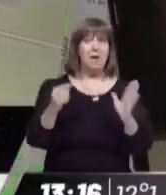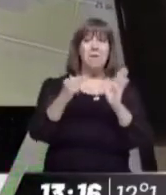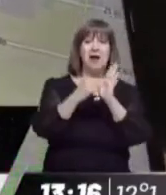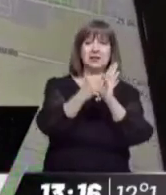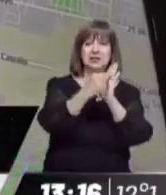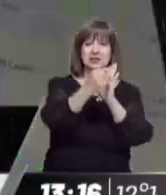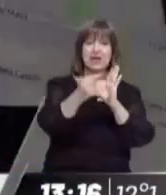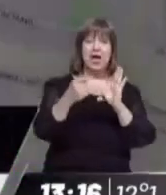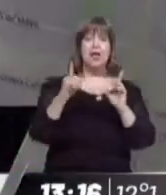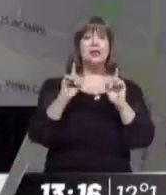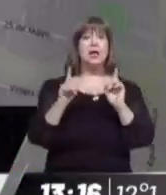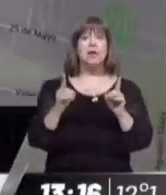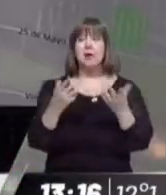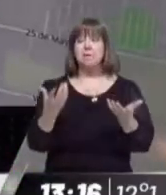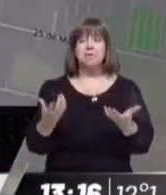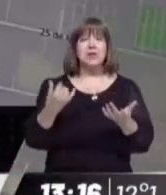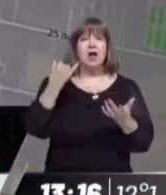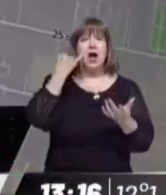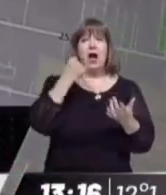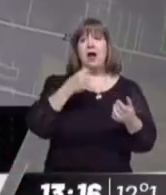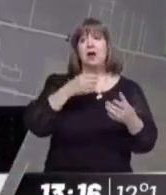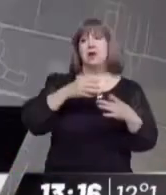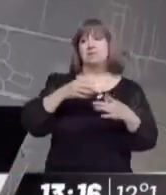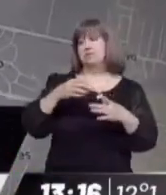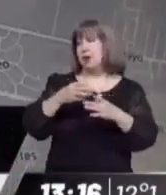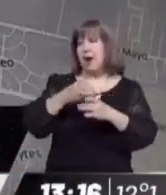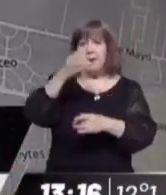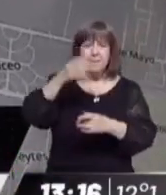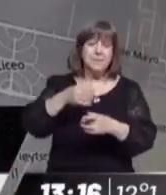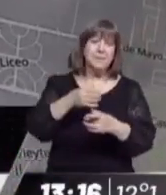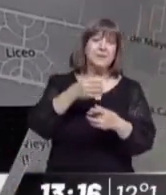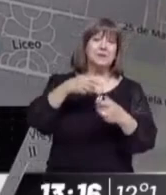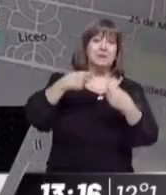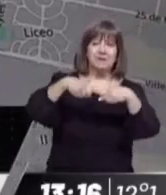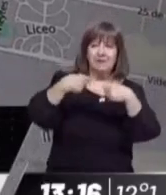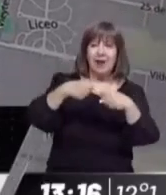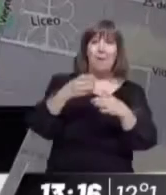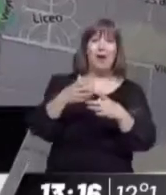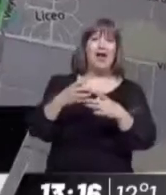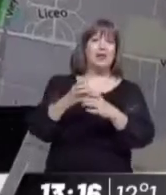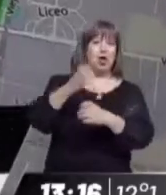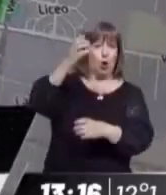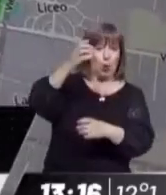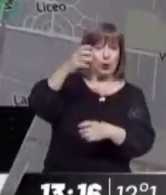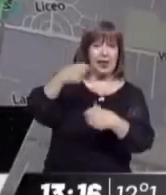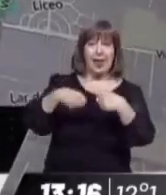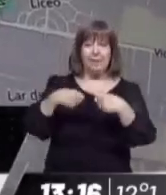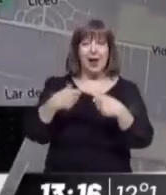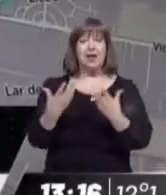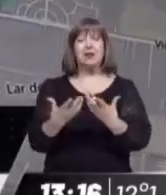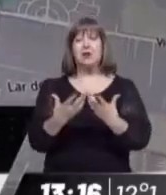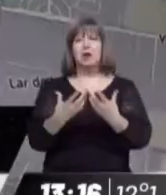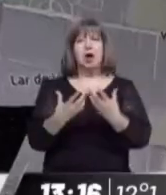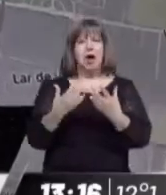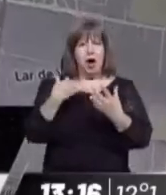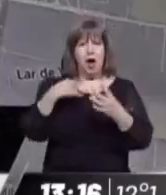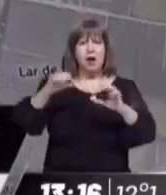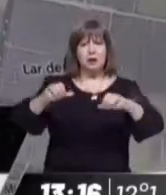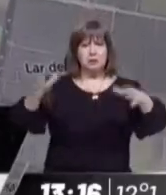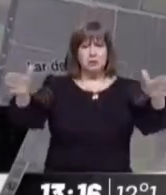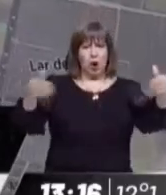verdes que son contenedores en la vía pública muy bien lo Explica el el video con el que cuenta la aplicación donde posteriormente los